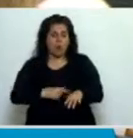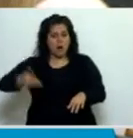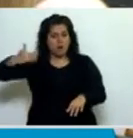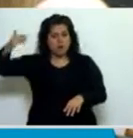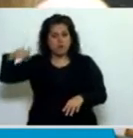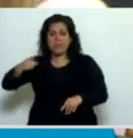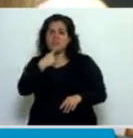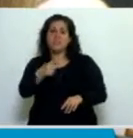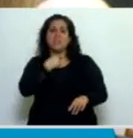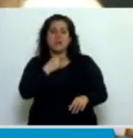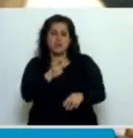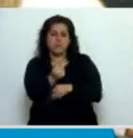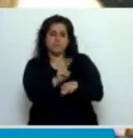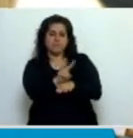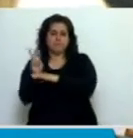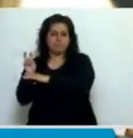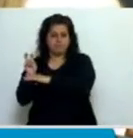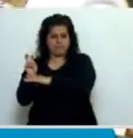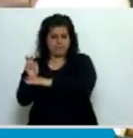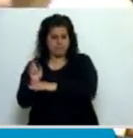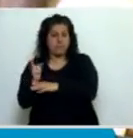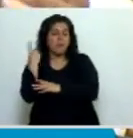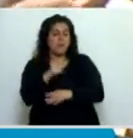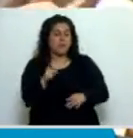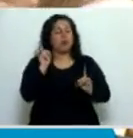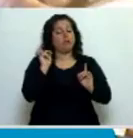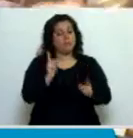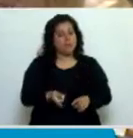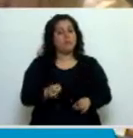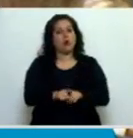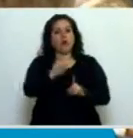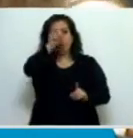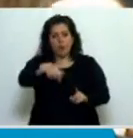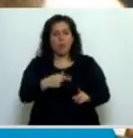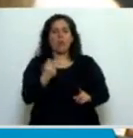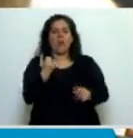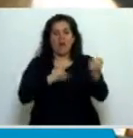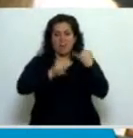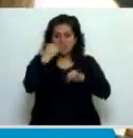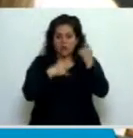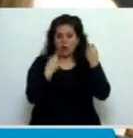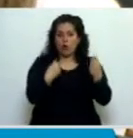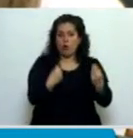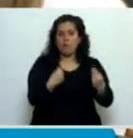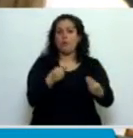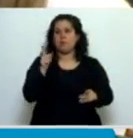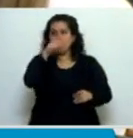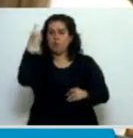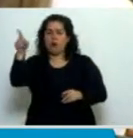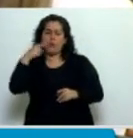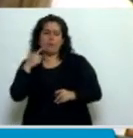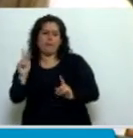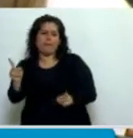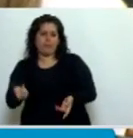busca de rentabilidad. Pero ahora vamos a ver que aquello que ha sido el origen de las acciones es lo que este gobierno ha